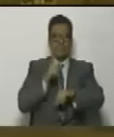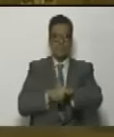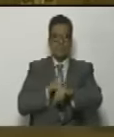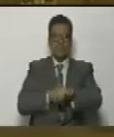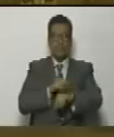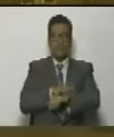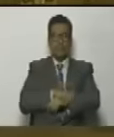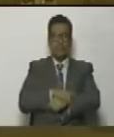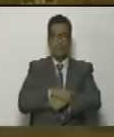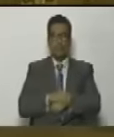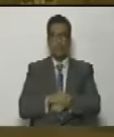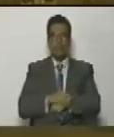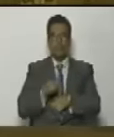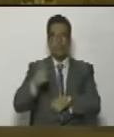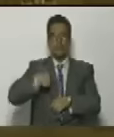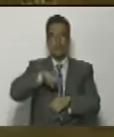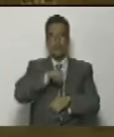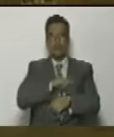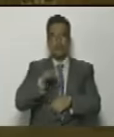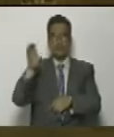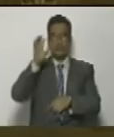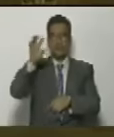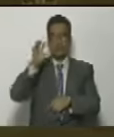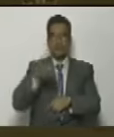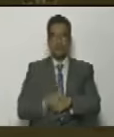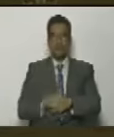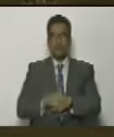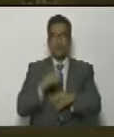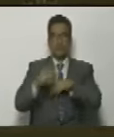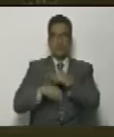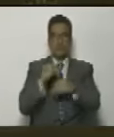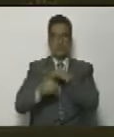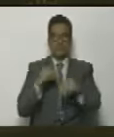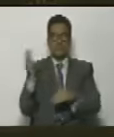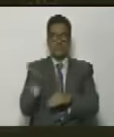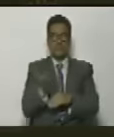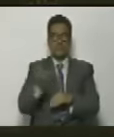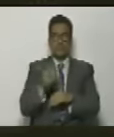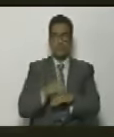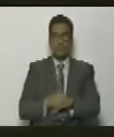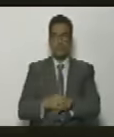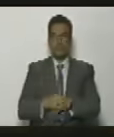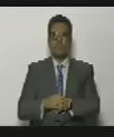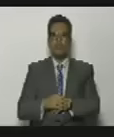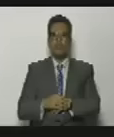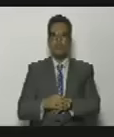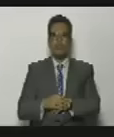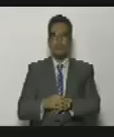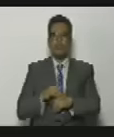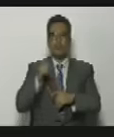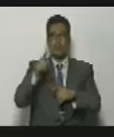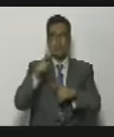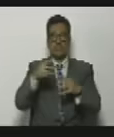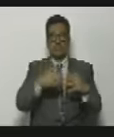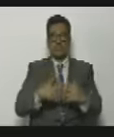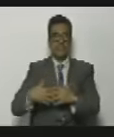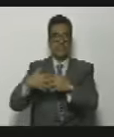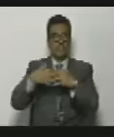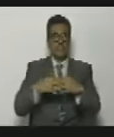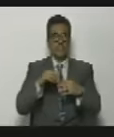momentos donde nuestra patria está siendo agredida por el imperio